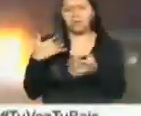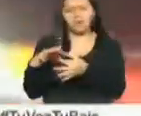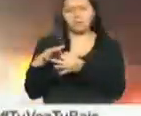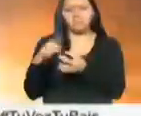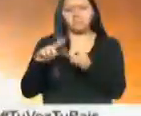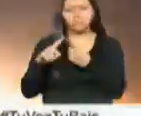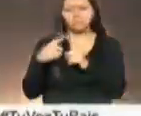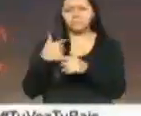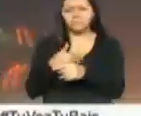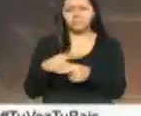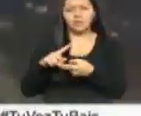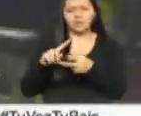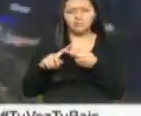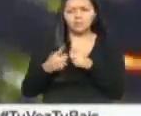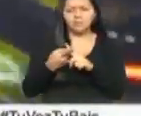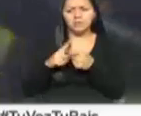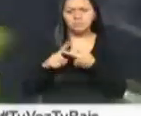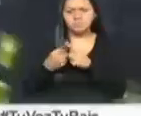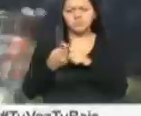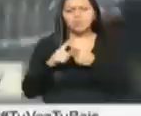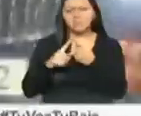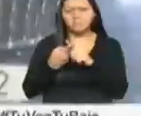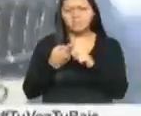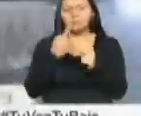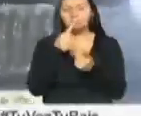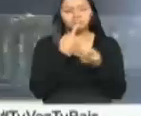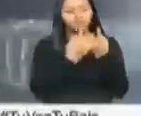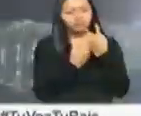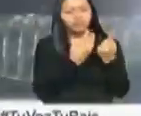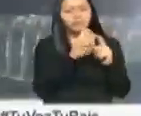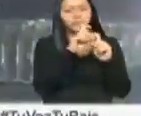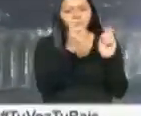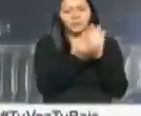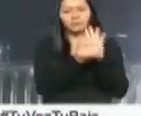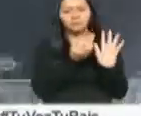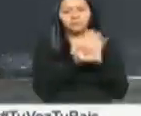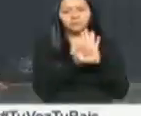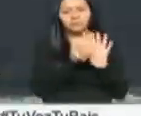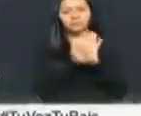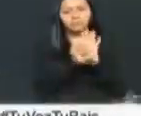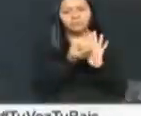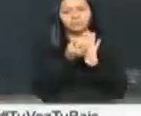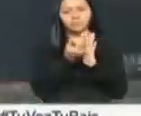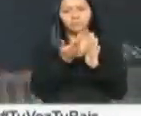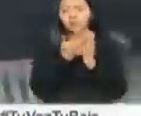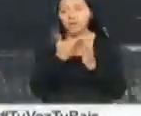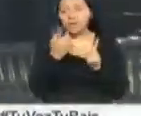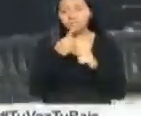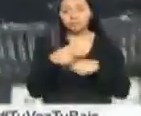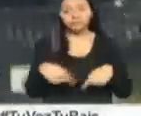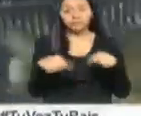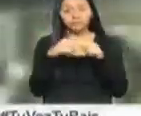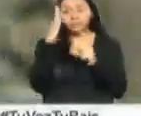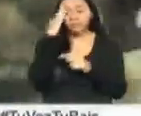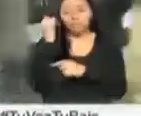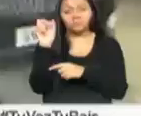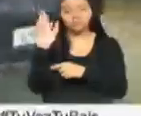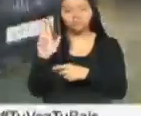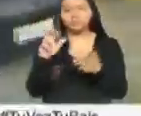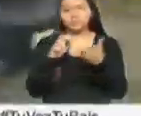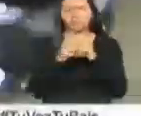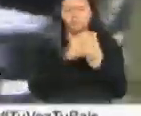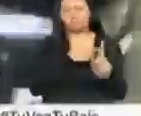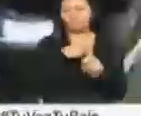conseguir dinero de grandes empresas surcoreanas. La Asamblea Nacional destituyó a la presidenta en diciembre para que fuera investigada. Luego, el